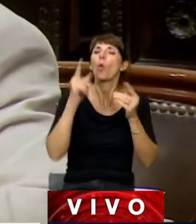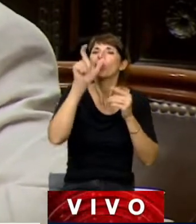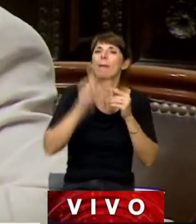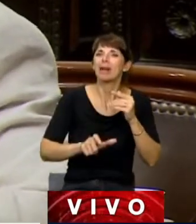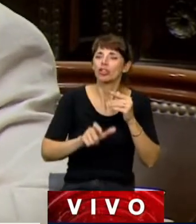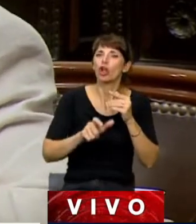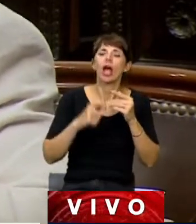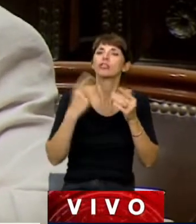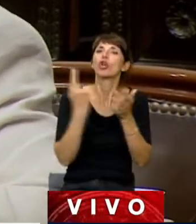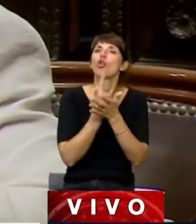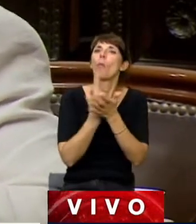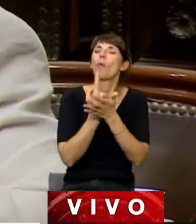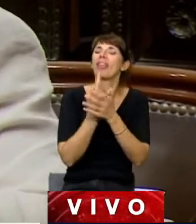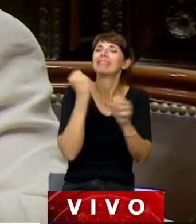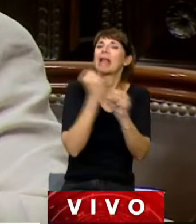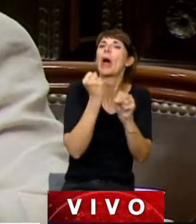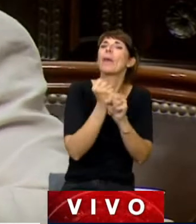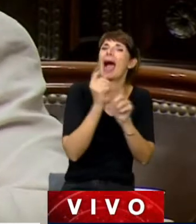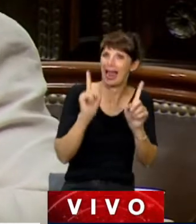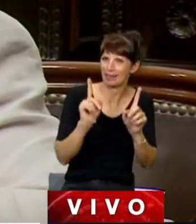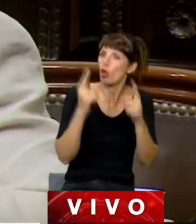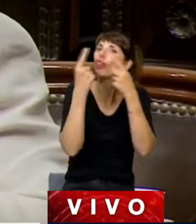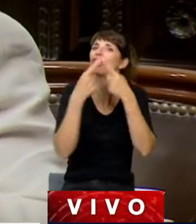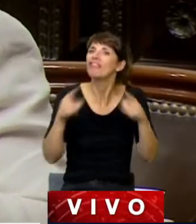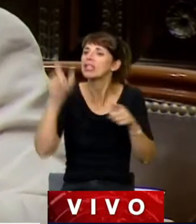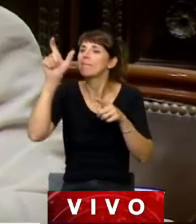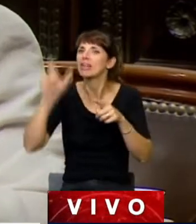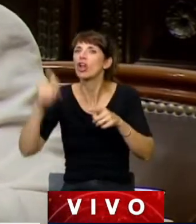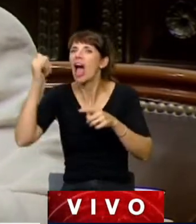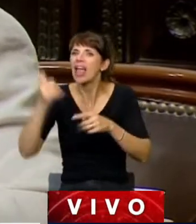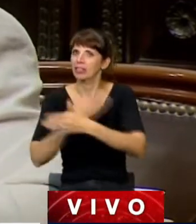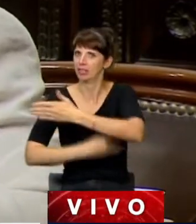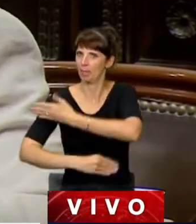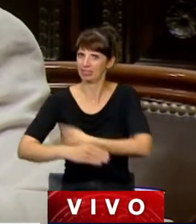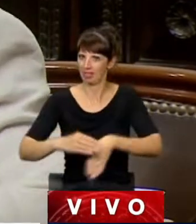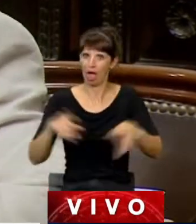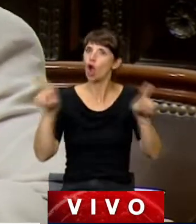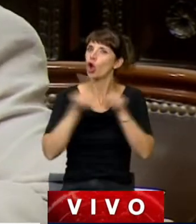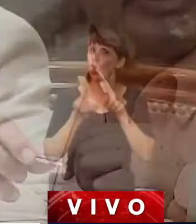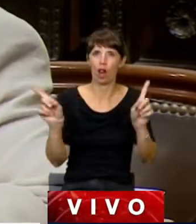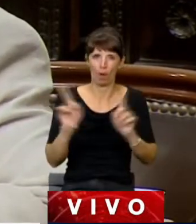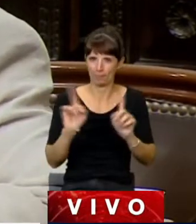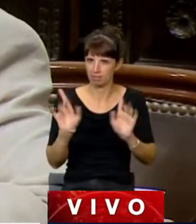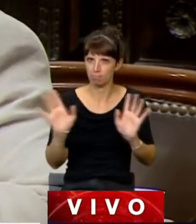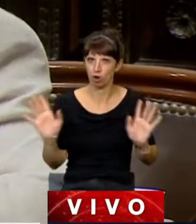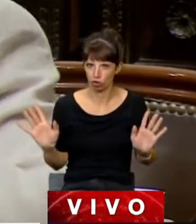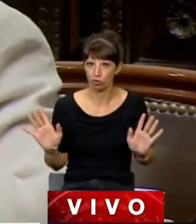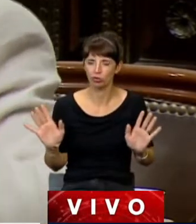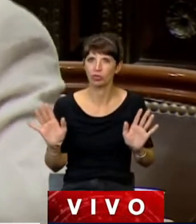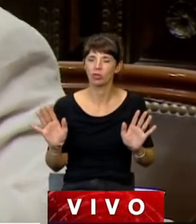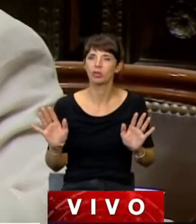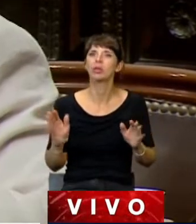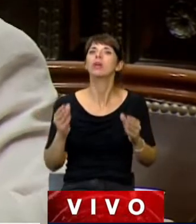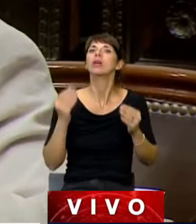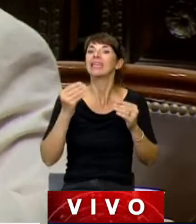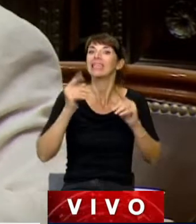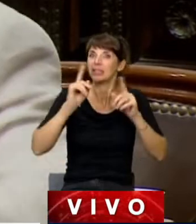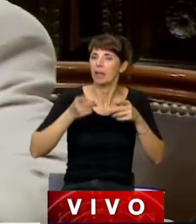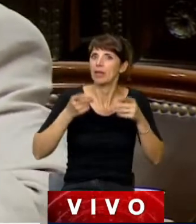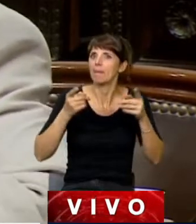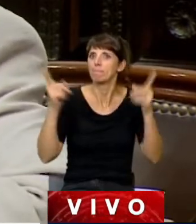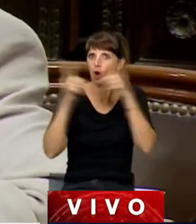laboral, que nada tiene que ver con la discapacidad. Son dos conceptos y dos cuestiones completamente diferentes, con